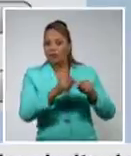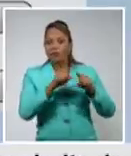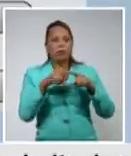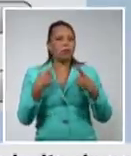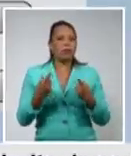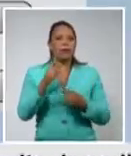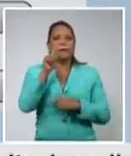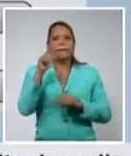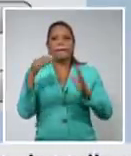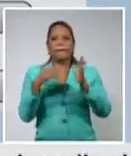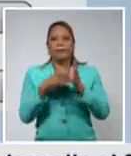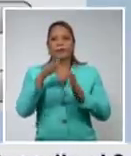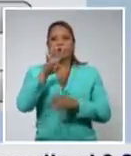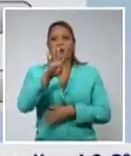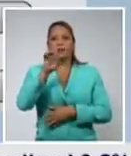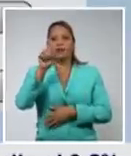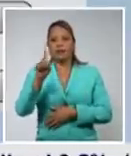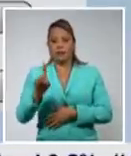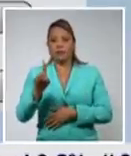1.041